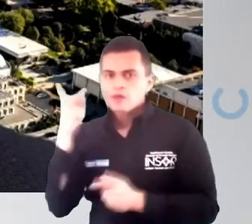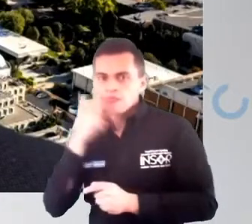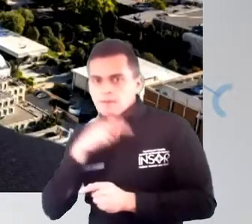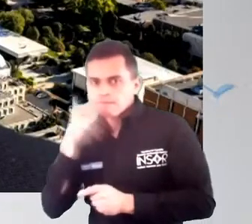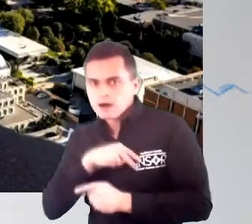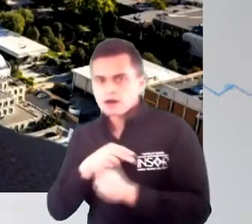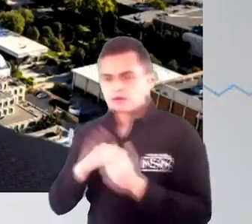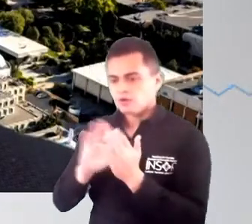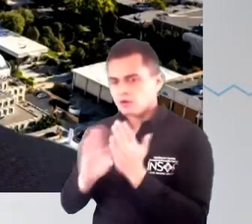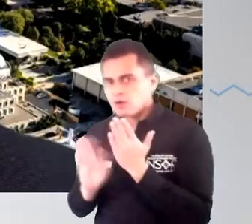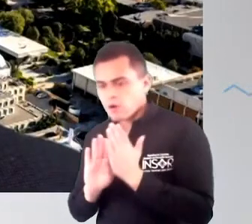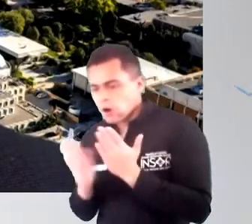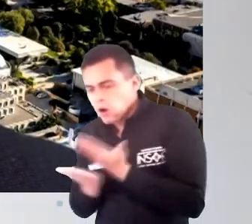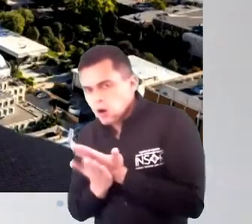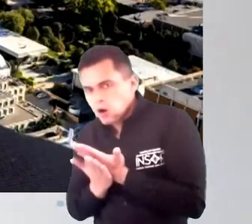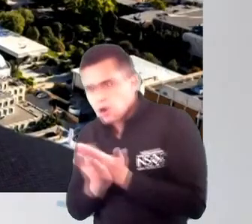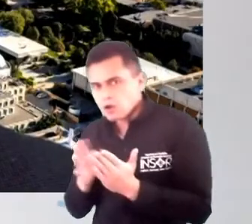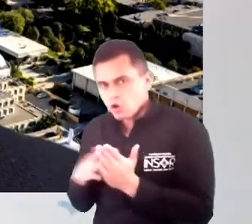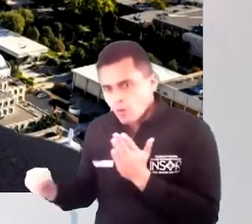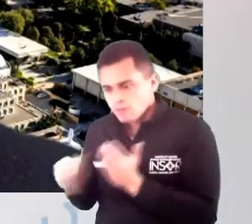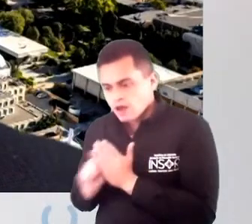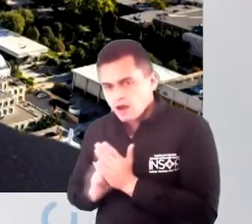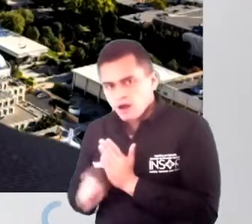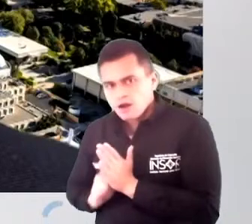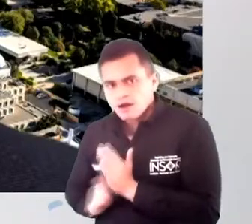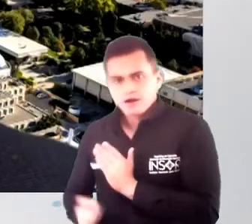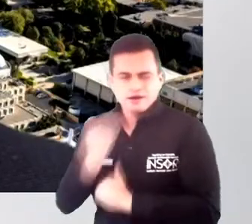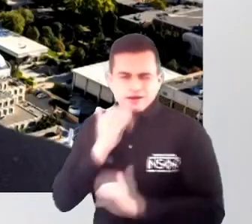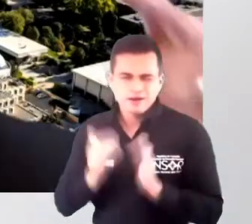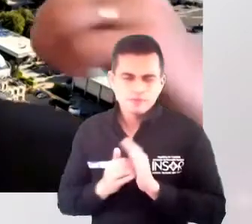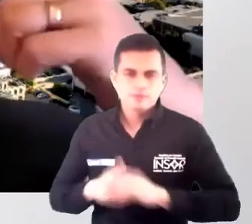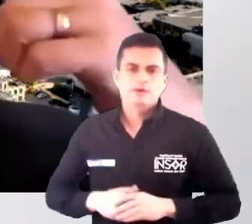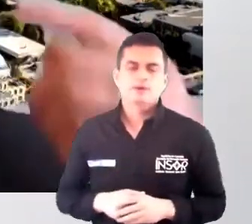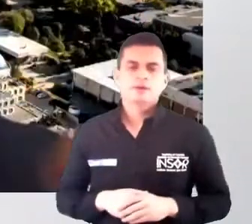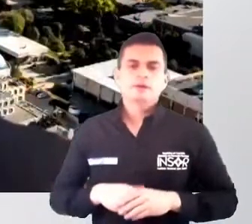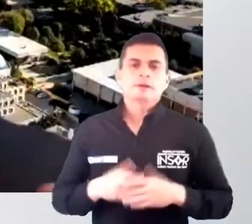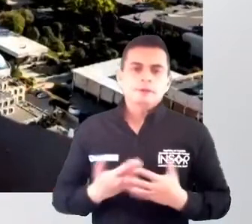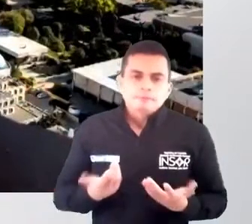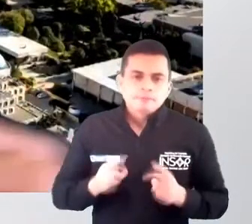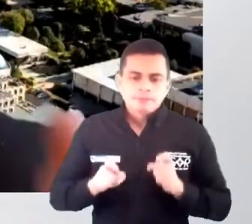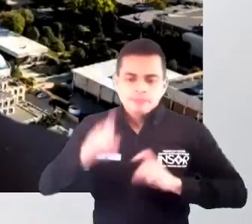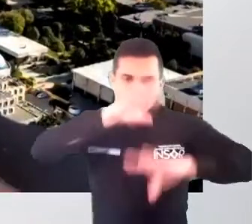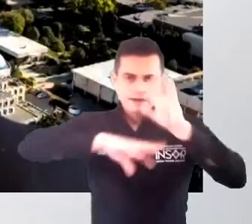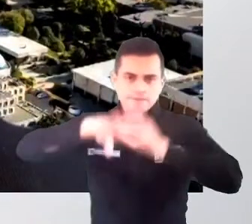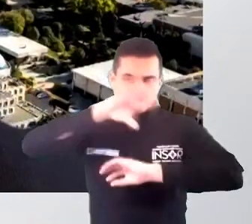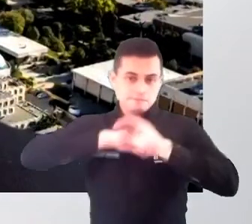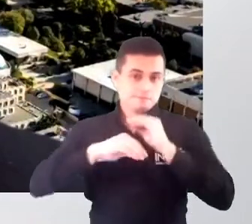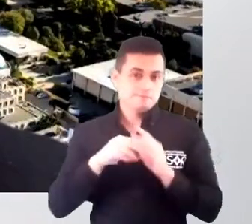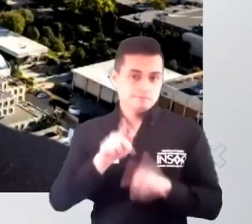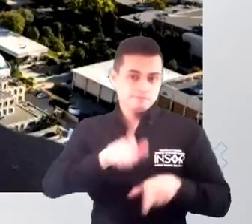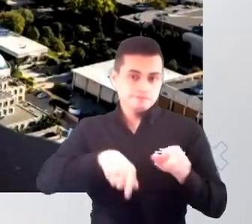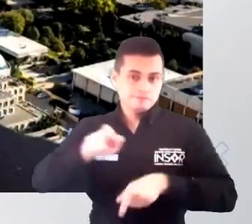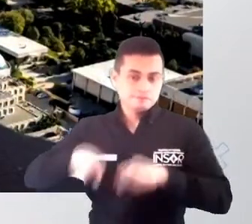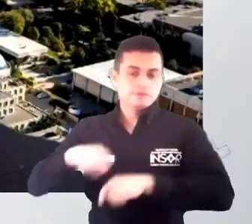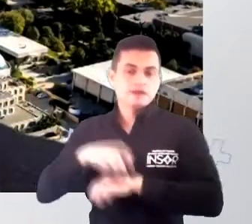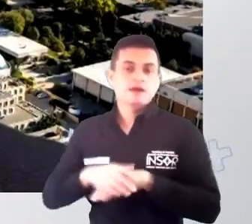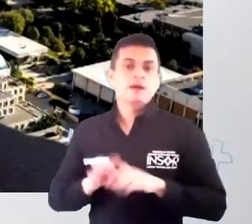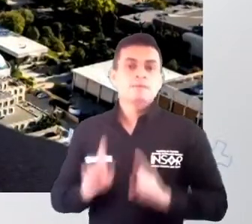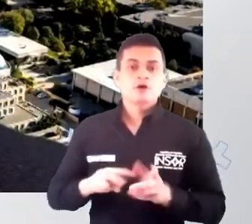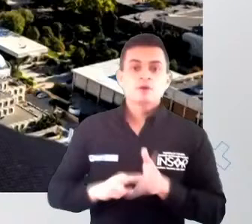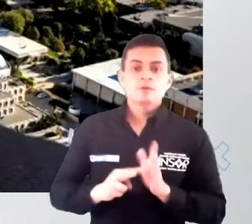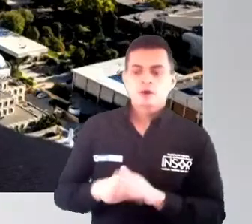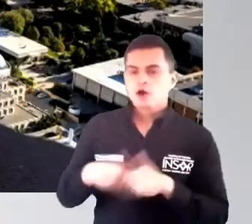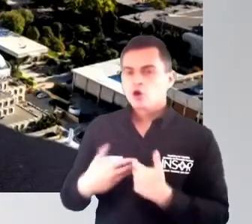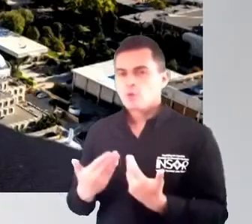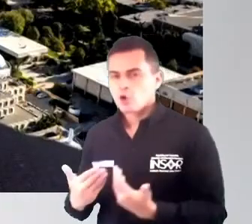acertado y un poco excesivo en el aprendizaje de las personas y no solamente su conocimiento, pero también la habilidad de